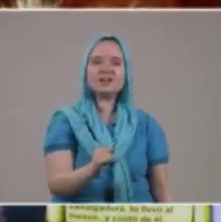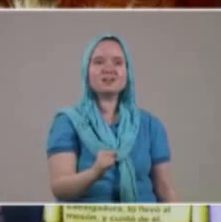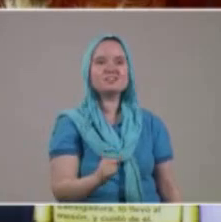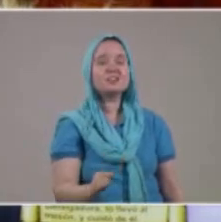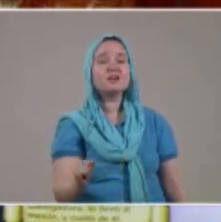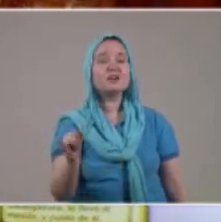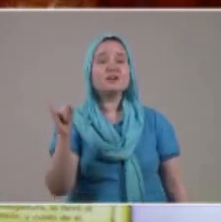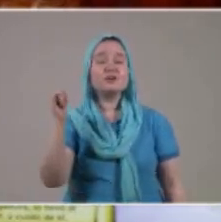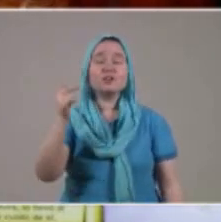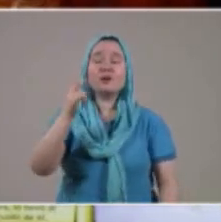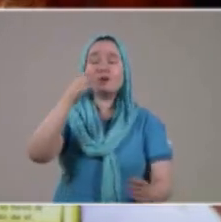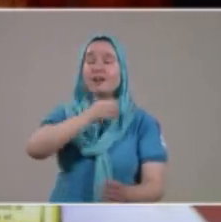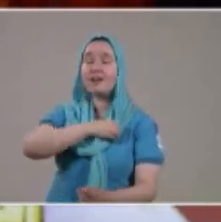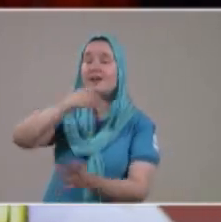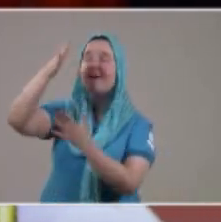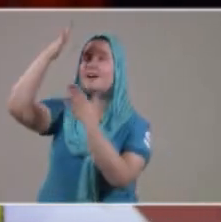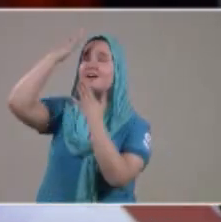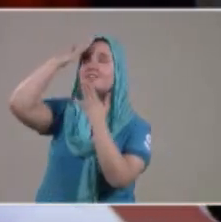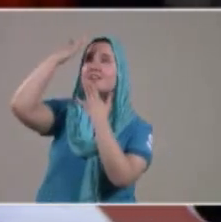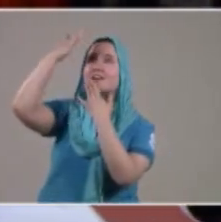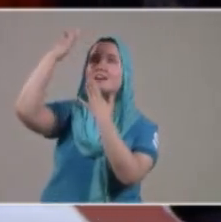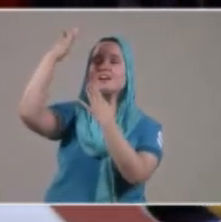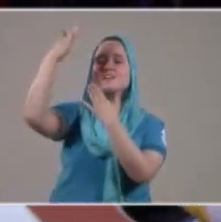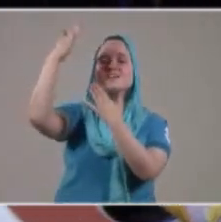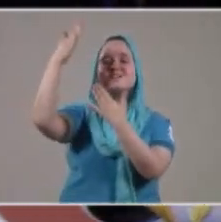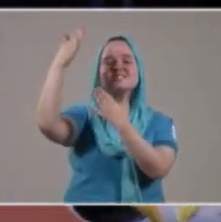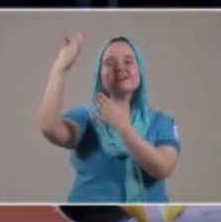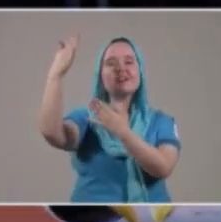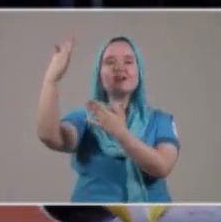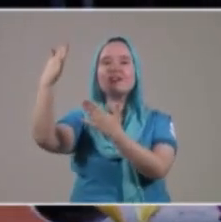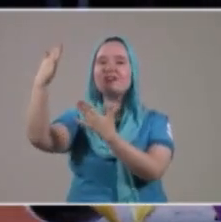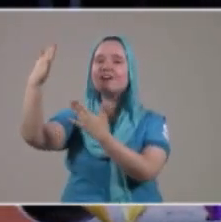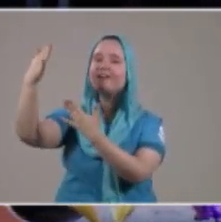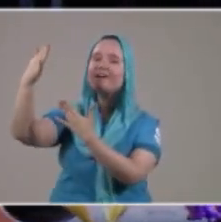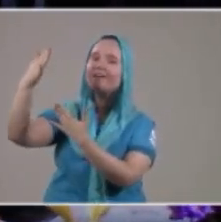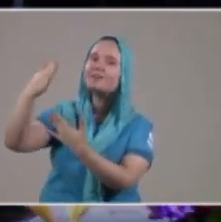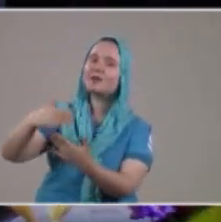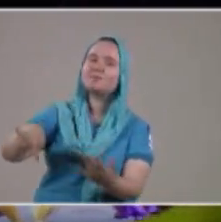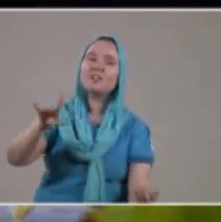Qué bueno es Dios, qué bueno, qué bueno.